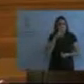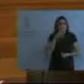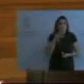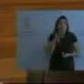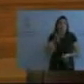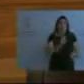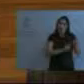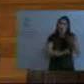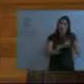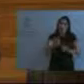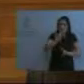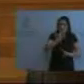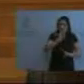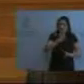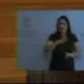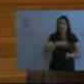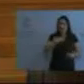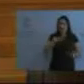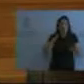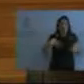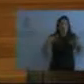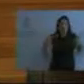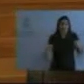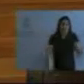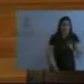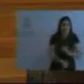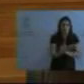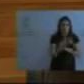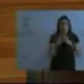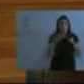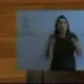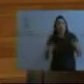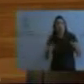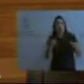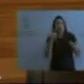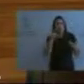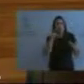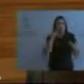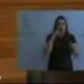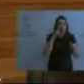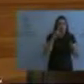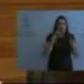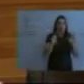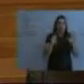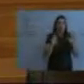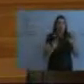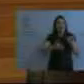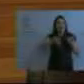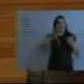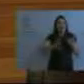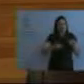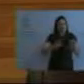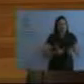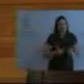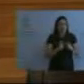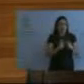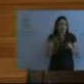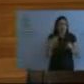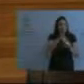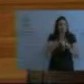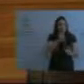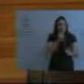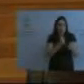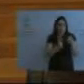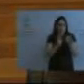problemas pueden acontecer de un momento a otro, por lo que no hagamos tambalear ni un solo milímetro la relevancia de este sector en nuestra economía.